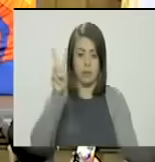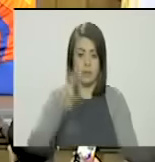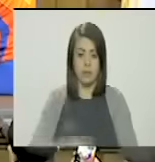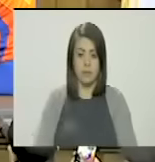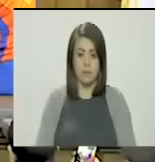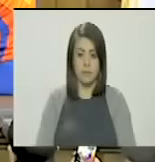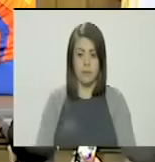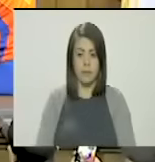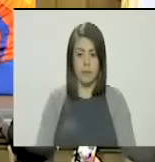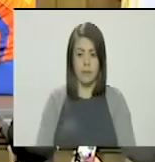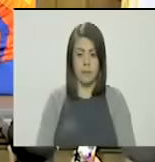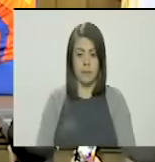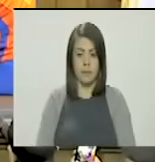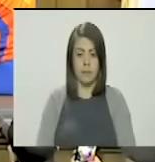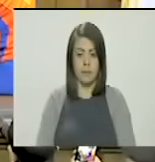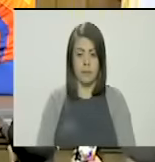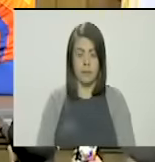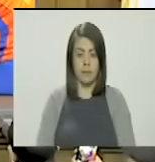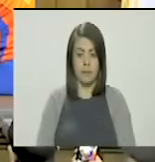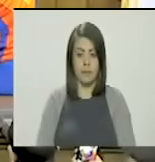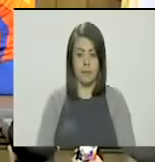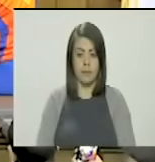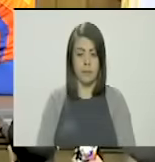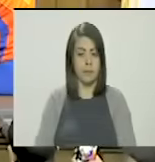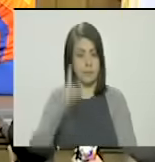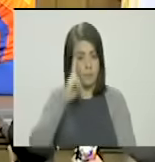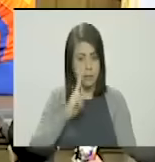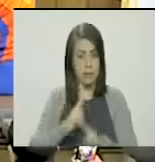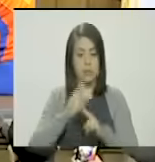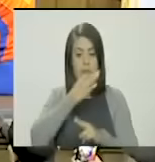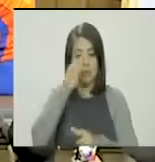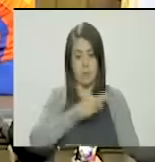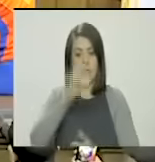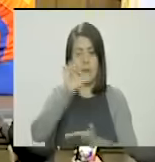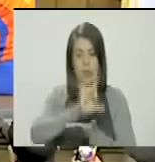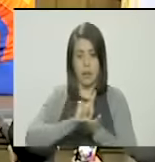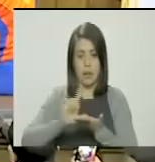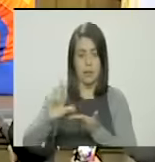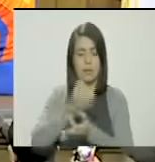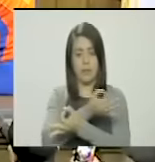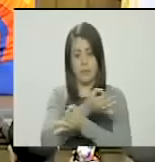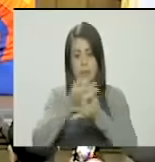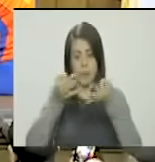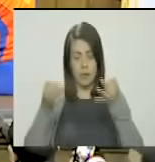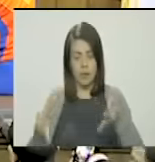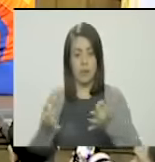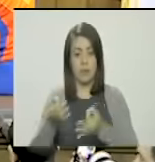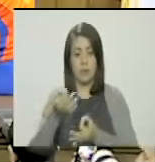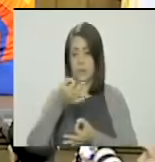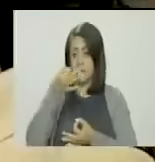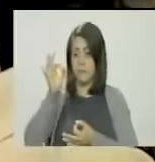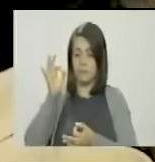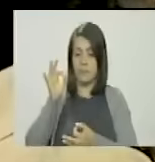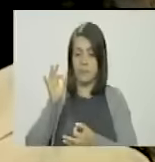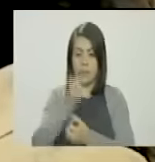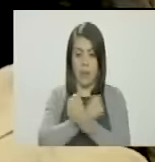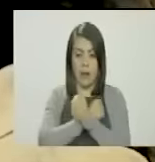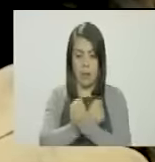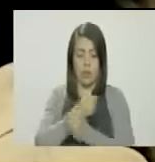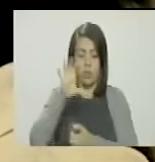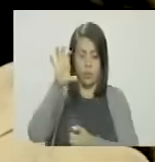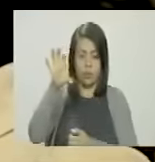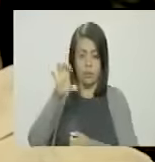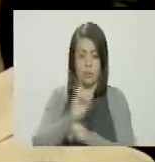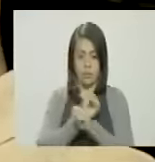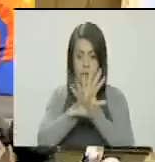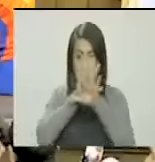de Venezuela, con honestidad, lealtad, eficacia, eficiencia, amor patrio